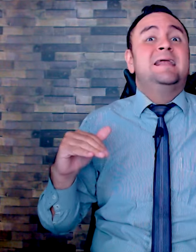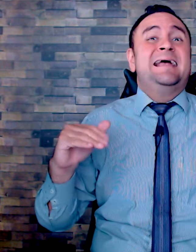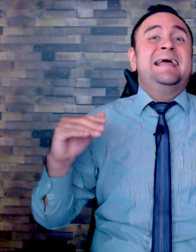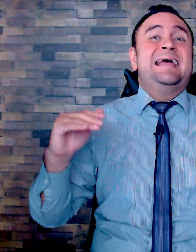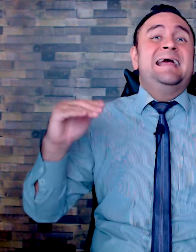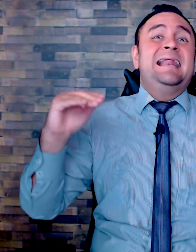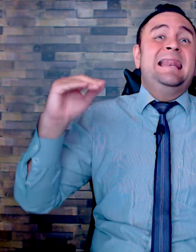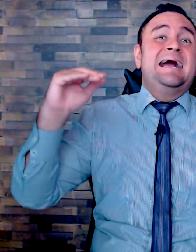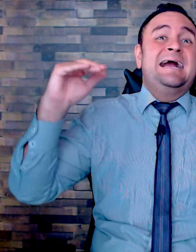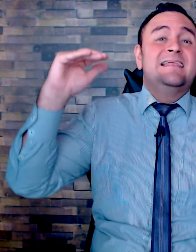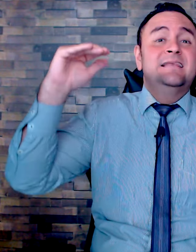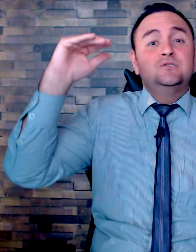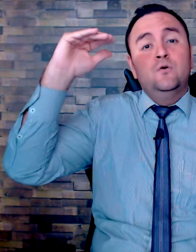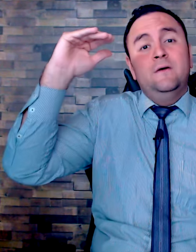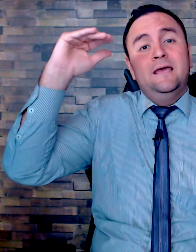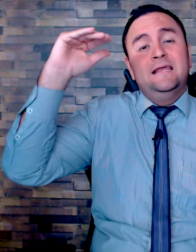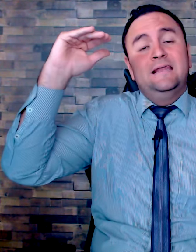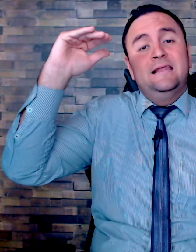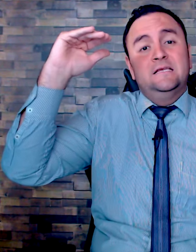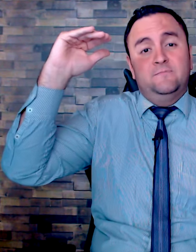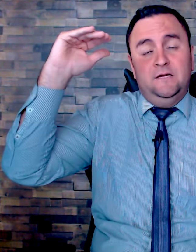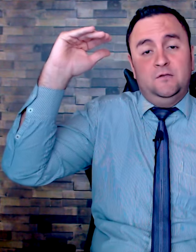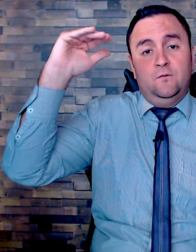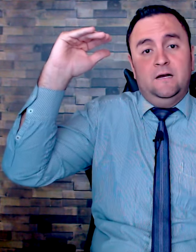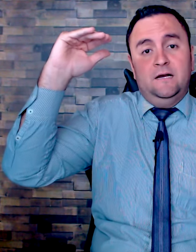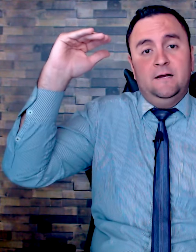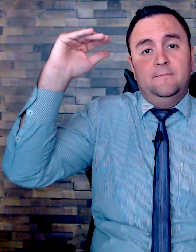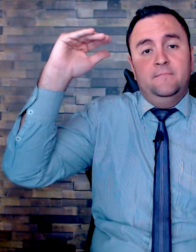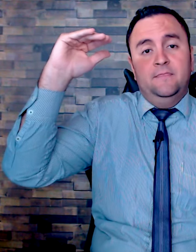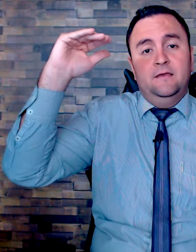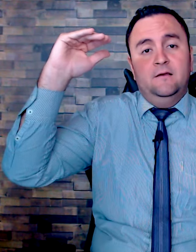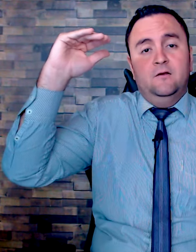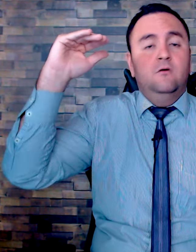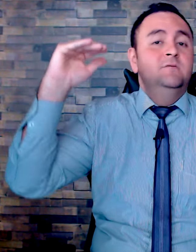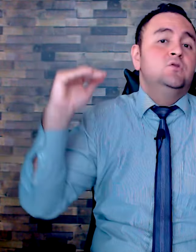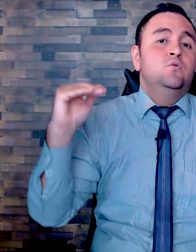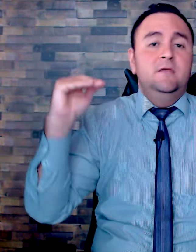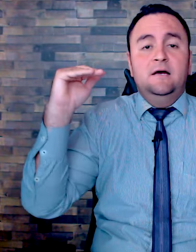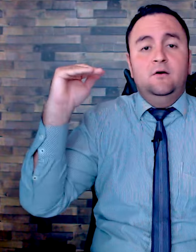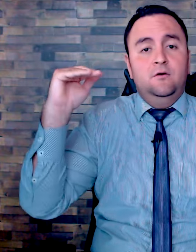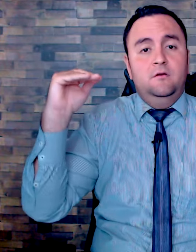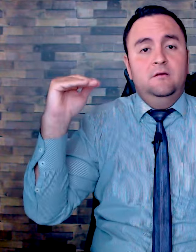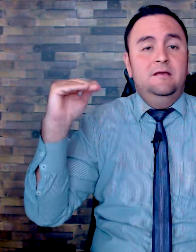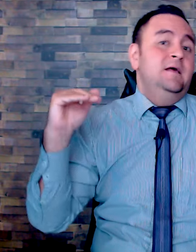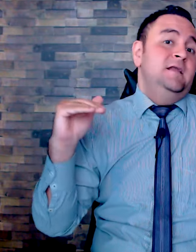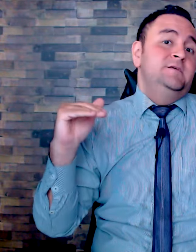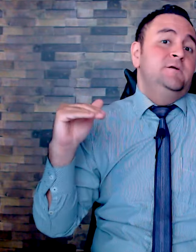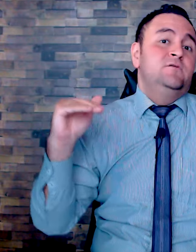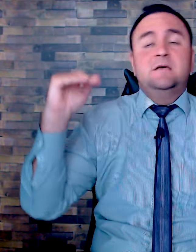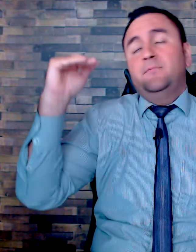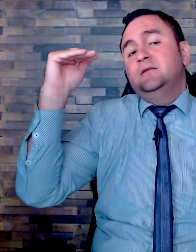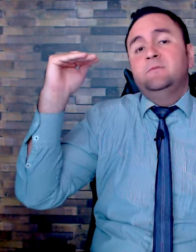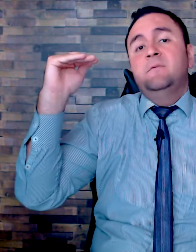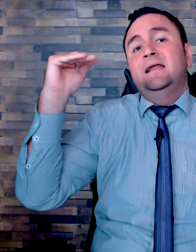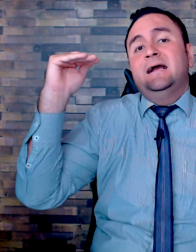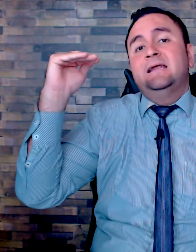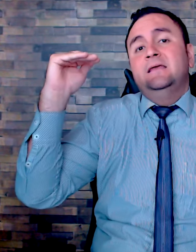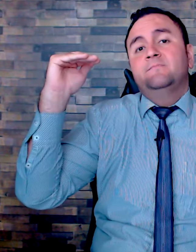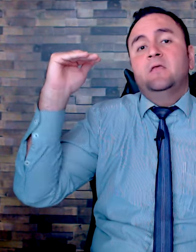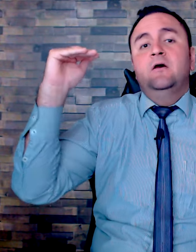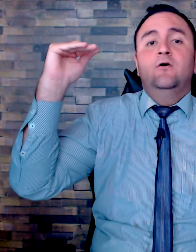orar, la carne sube y el espíritu baja. ¿Cómo está tu vida hoy? ¿El espíritu está por encima de